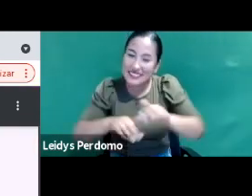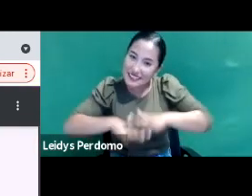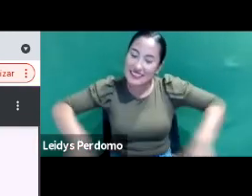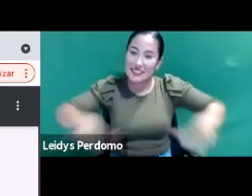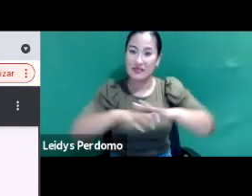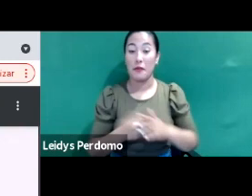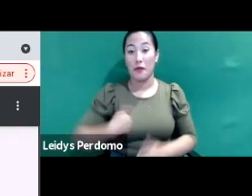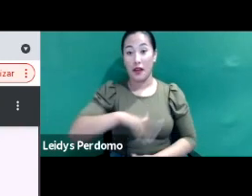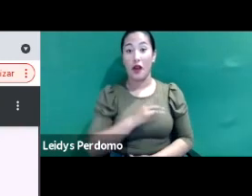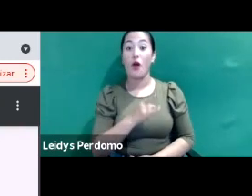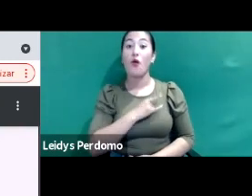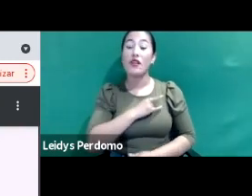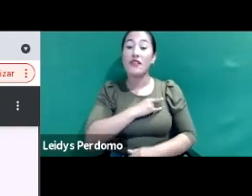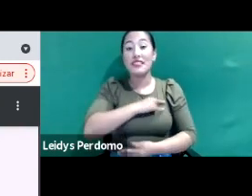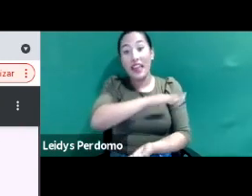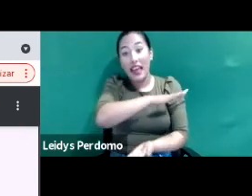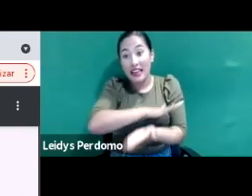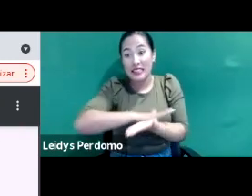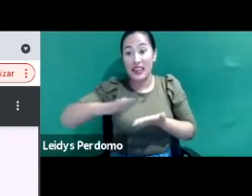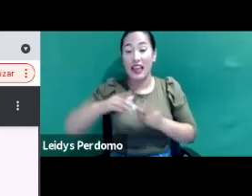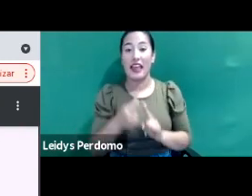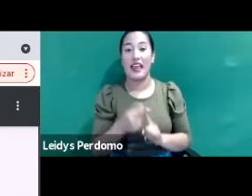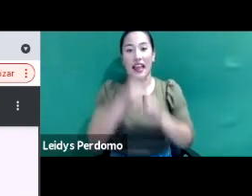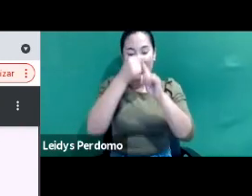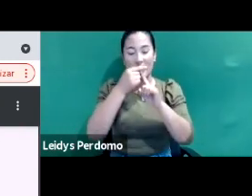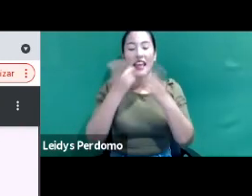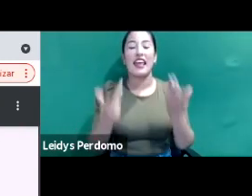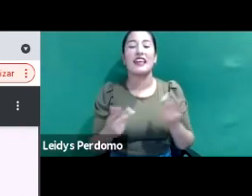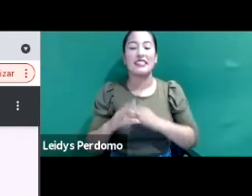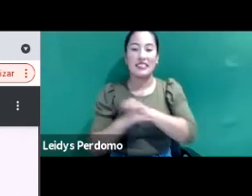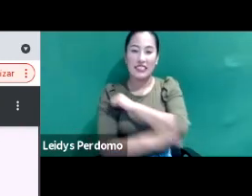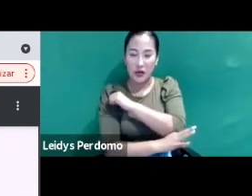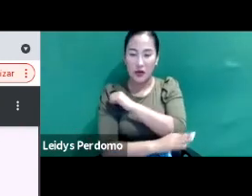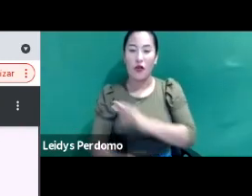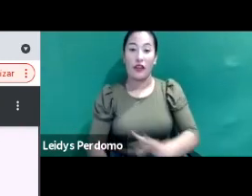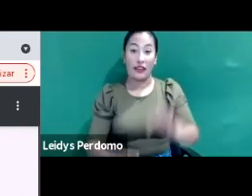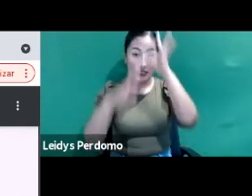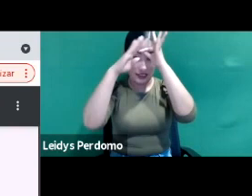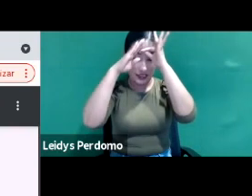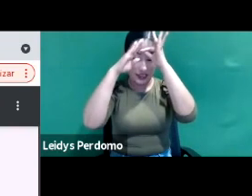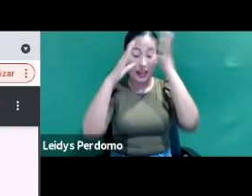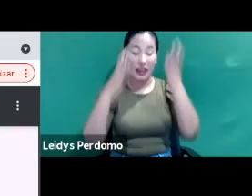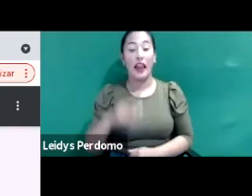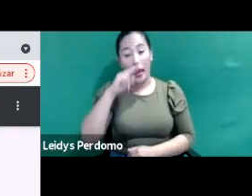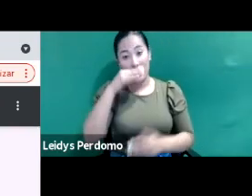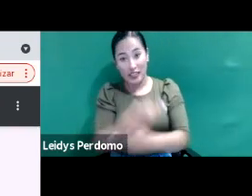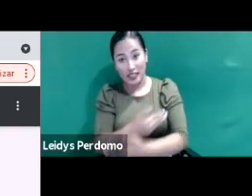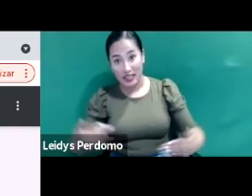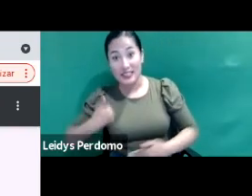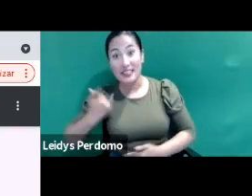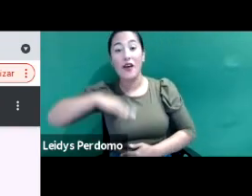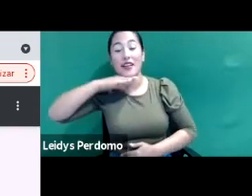nosotros, Universidad de La Sabana, la especialización en psicología clínica de la niñez y la adolescencia, es un placer contar con